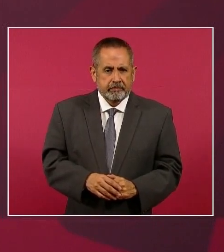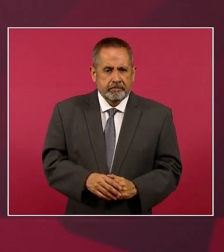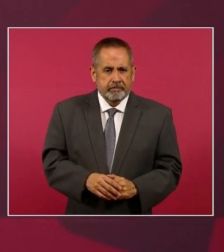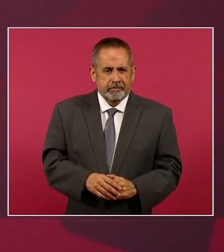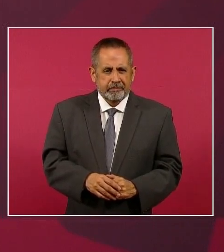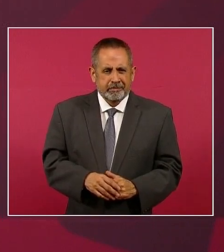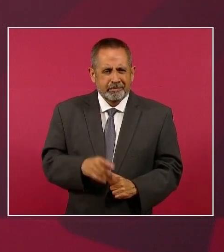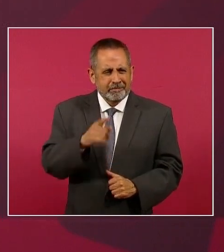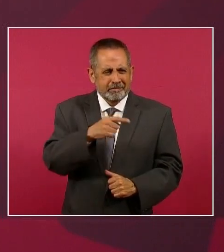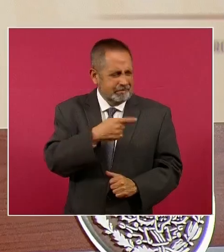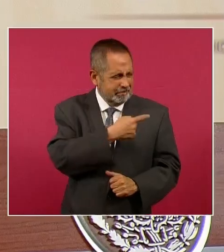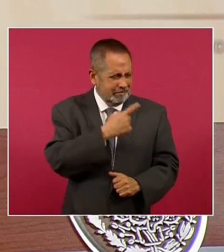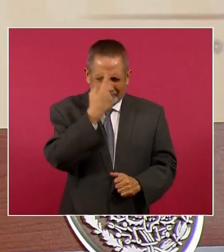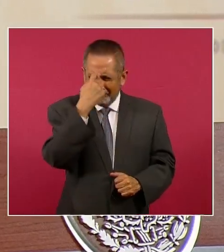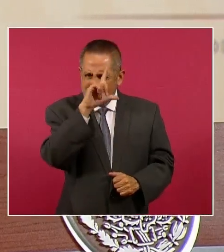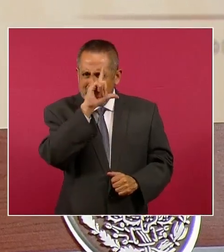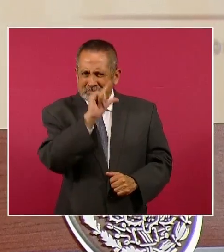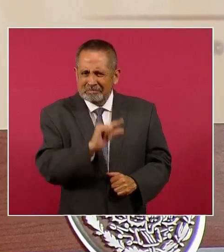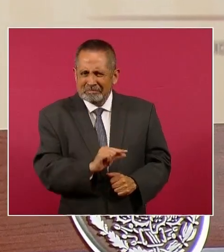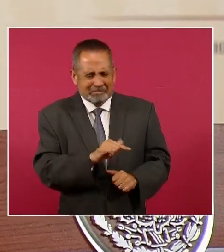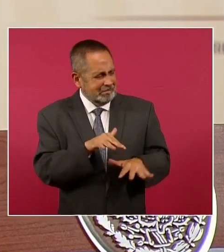una degradación